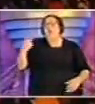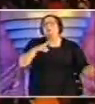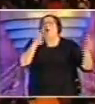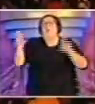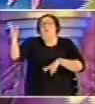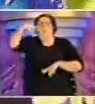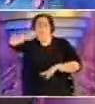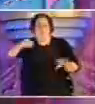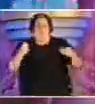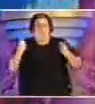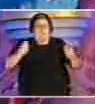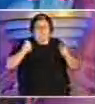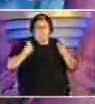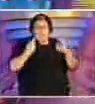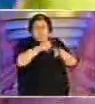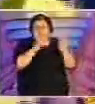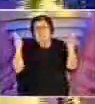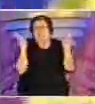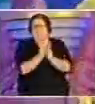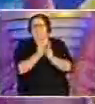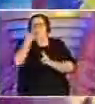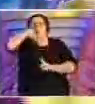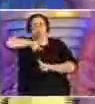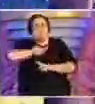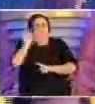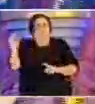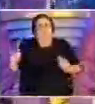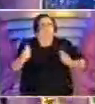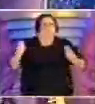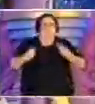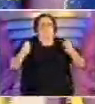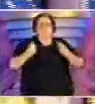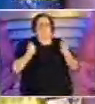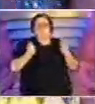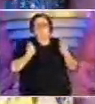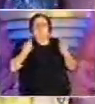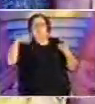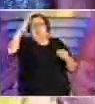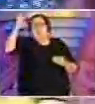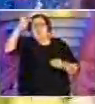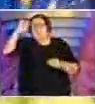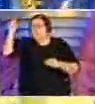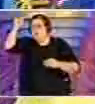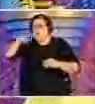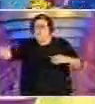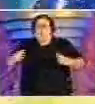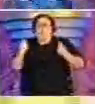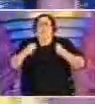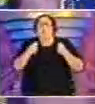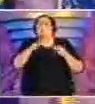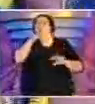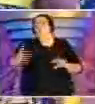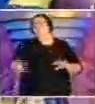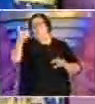disfrutado este ratito. Nosotras sí que lo hemos hecho. Venimos con esa ilusión nada más, disfrutar, que es lo importante